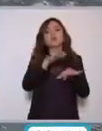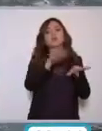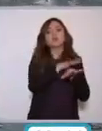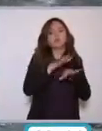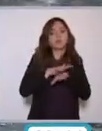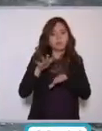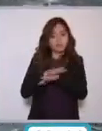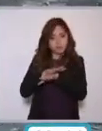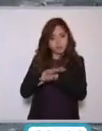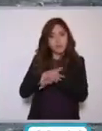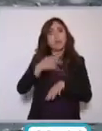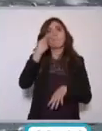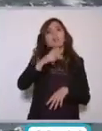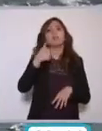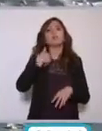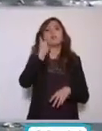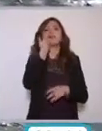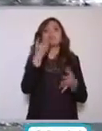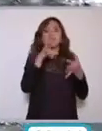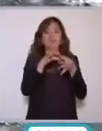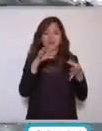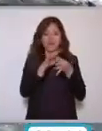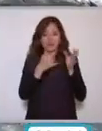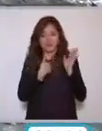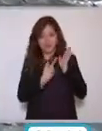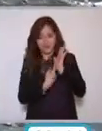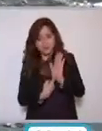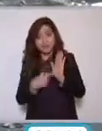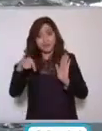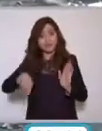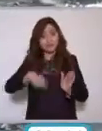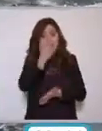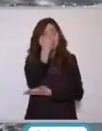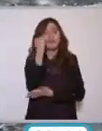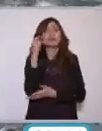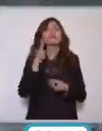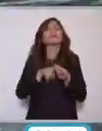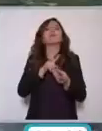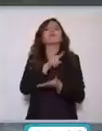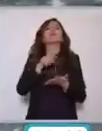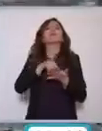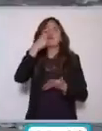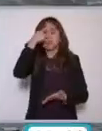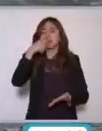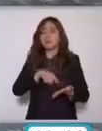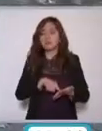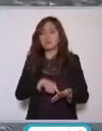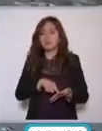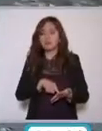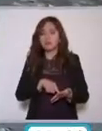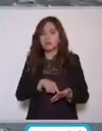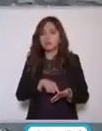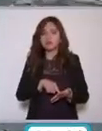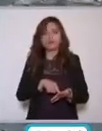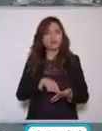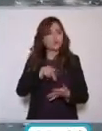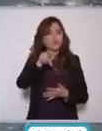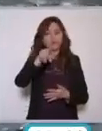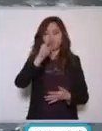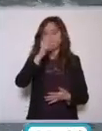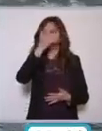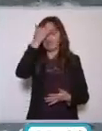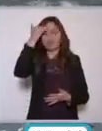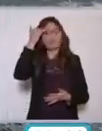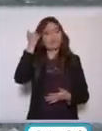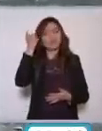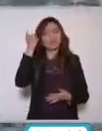yendo. Y lo que sí le quiero decirte, Alberto, es que este jardín, ¿dónde cree que está? No se lo imagina, tío